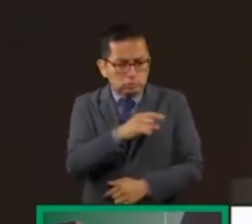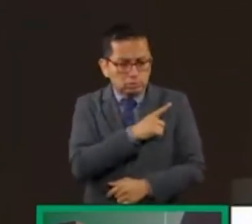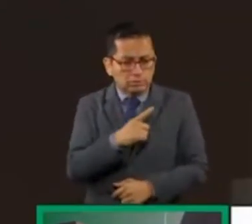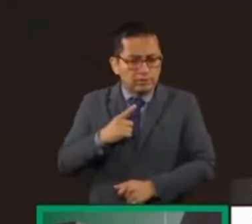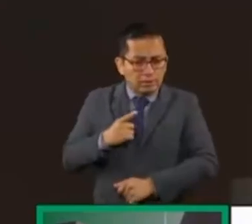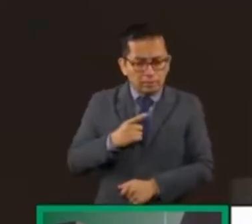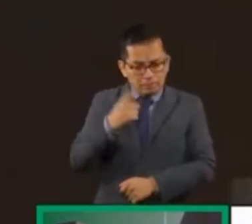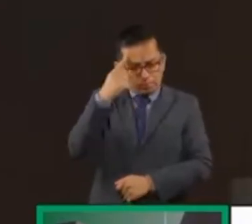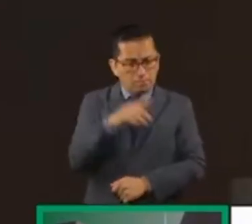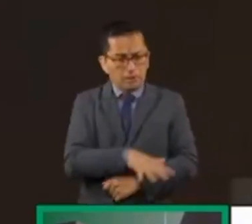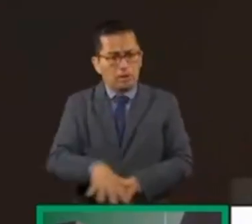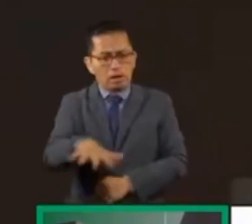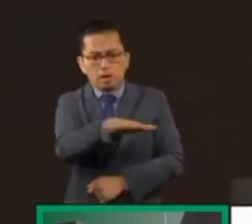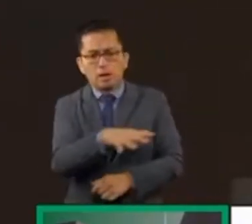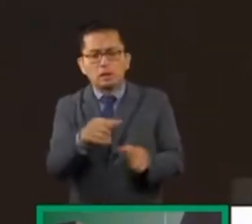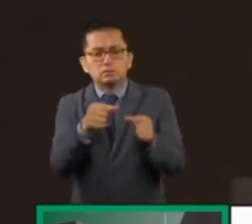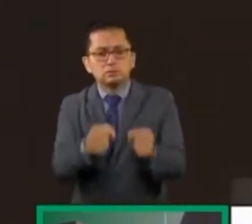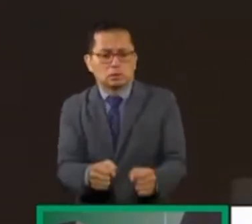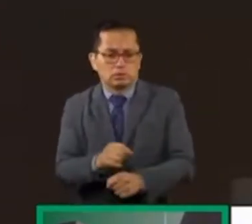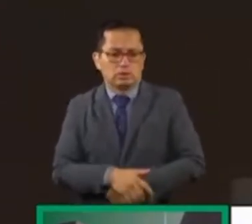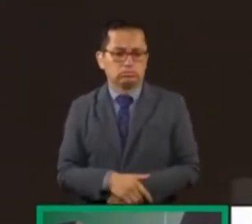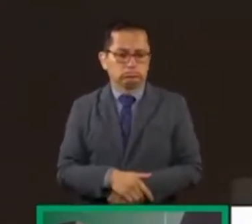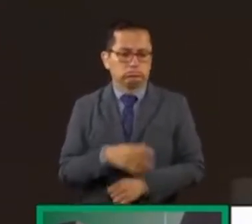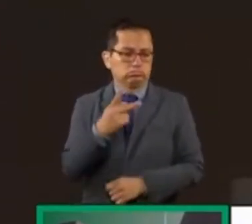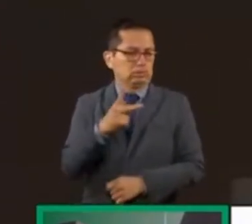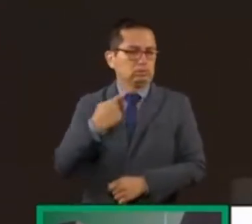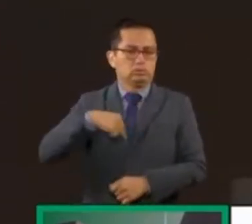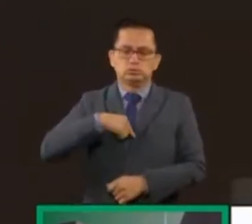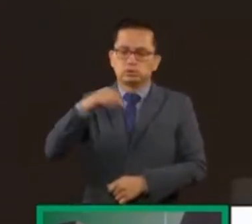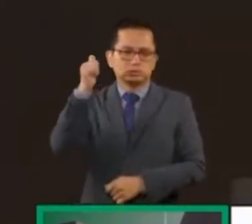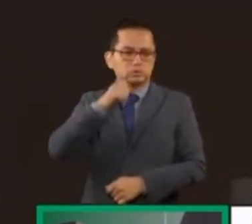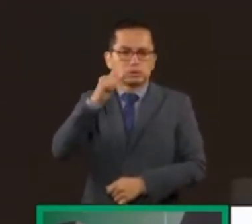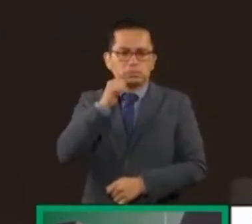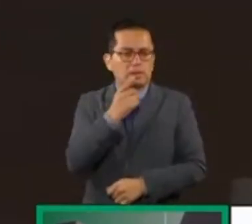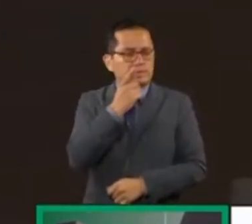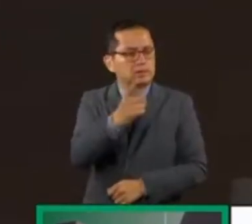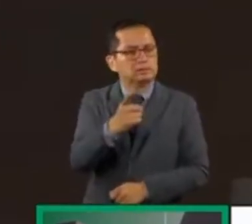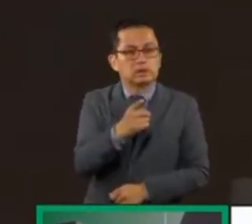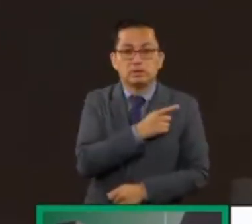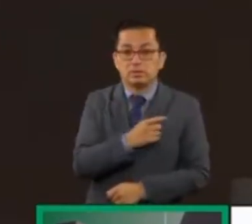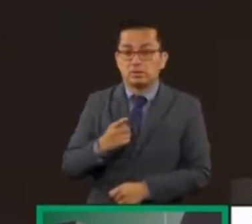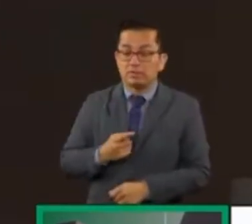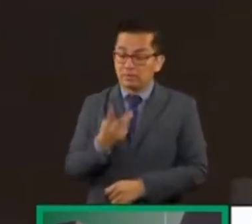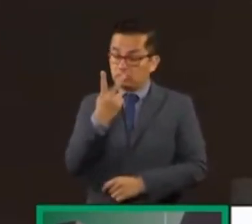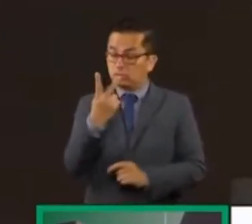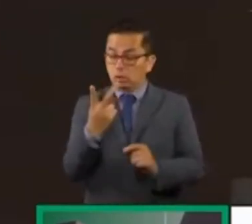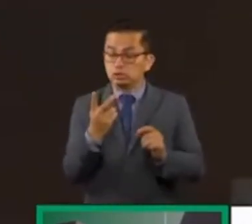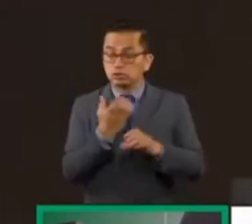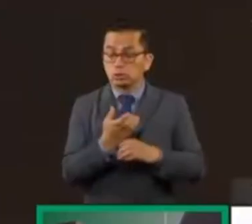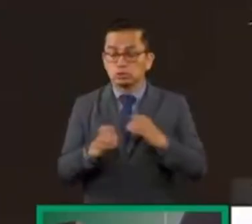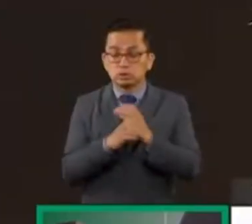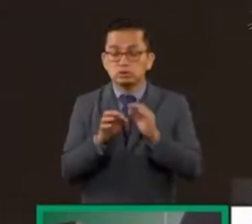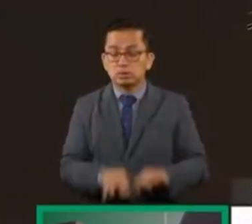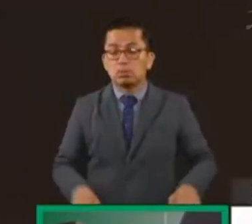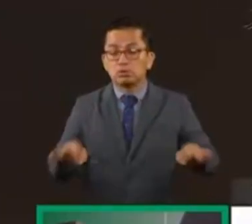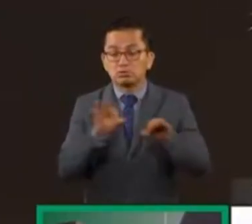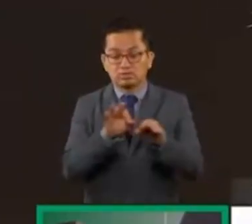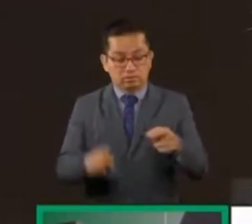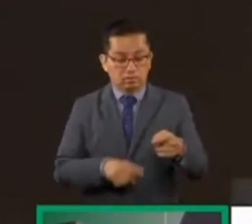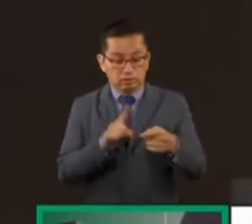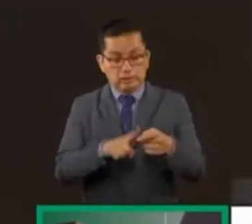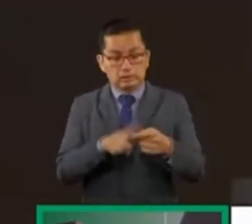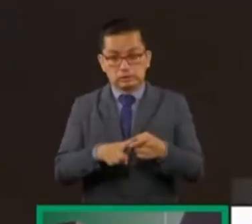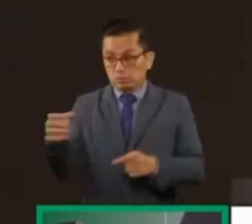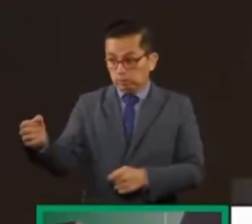en la seguridad, pero siempre dijimos que bajo dos premisas, que fuera transitoria